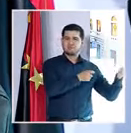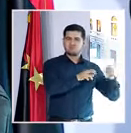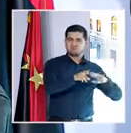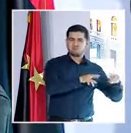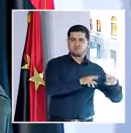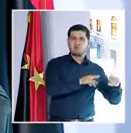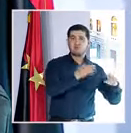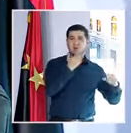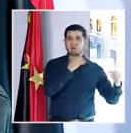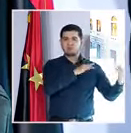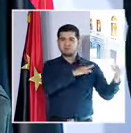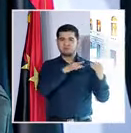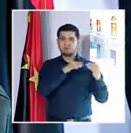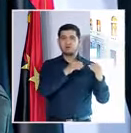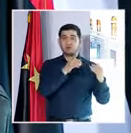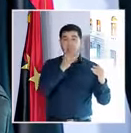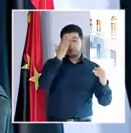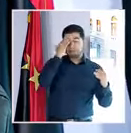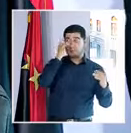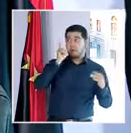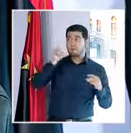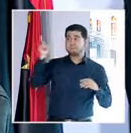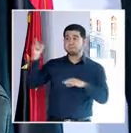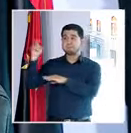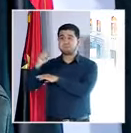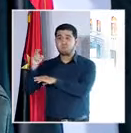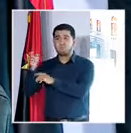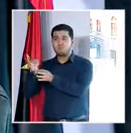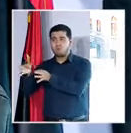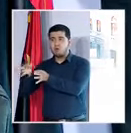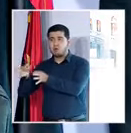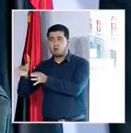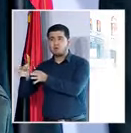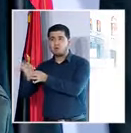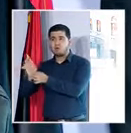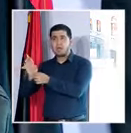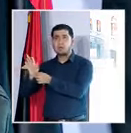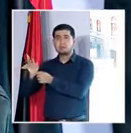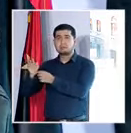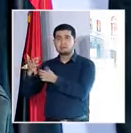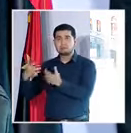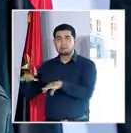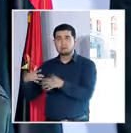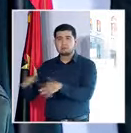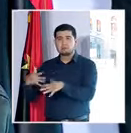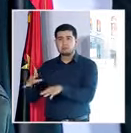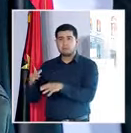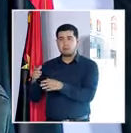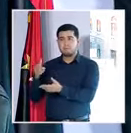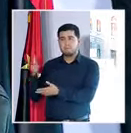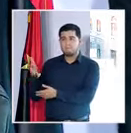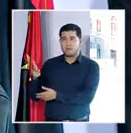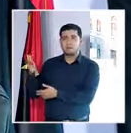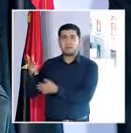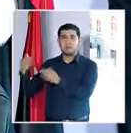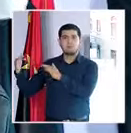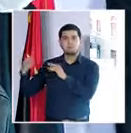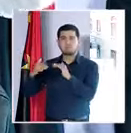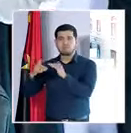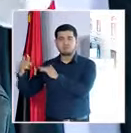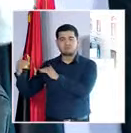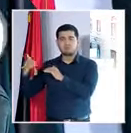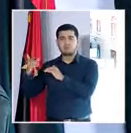estaban enfrentados estos 2 grupos armados y ponían en riesgo la vida de los maestros, pero también de los niños.